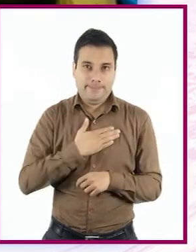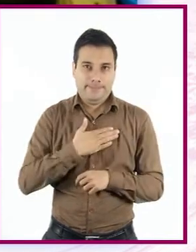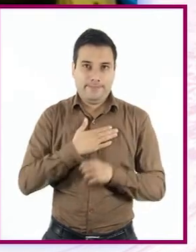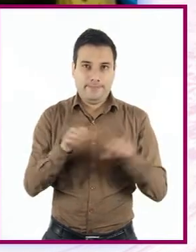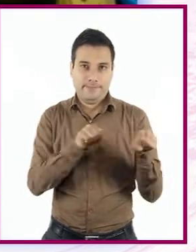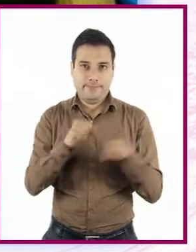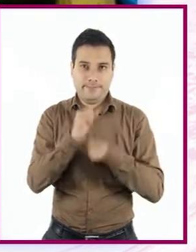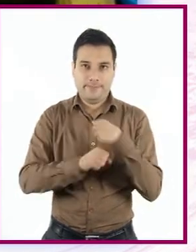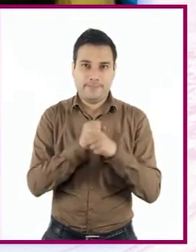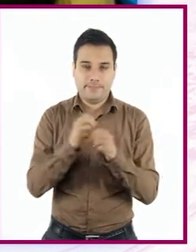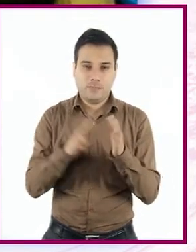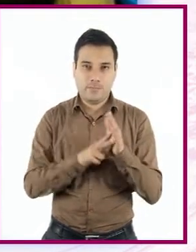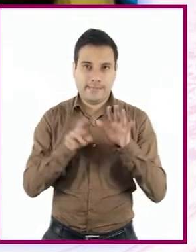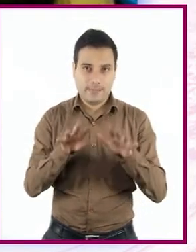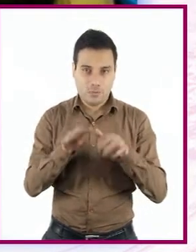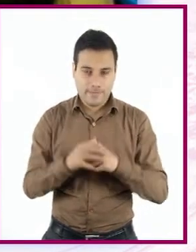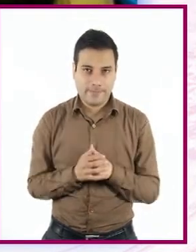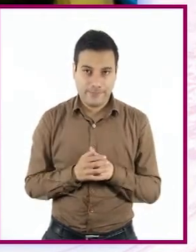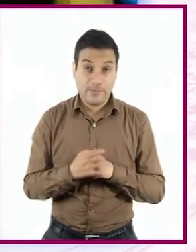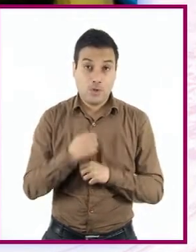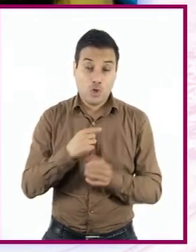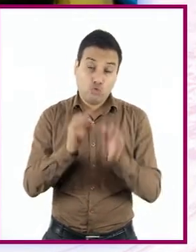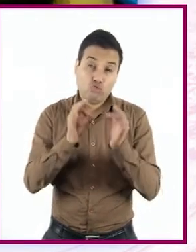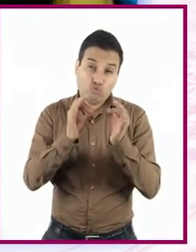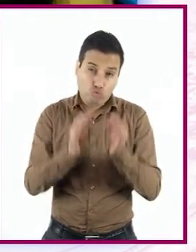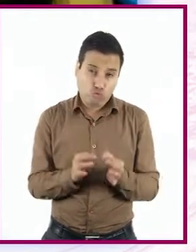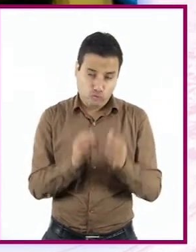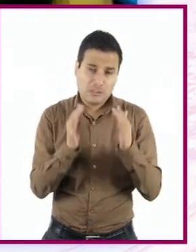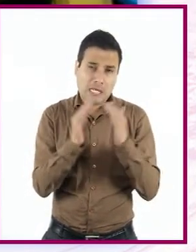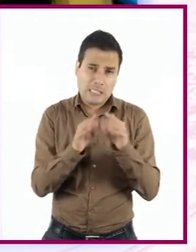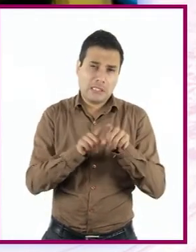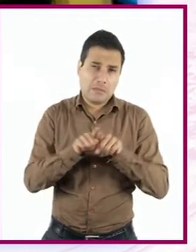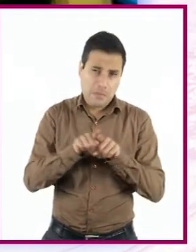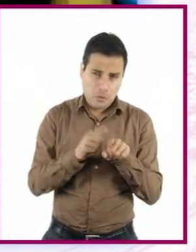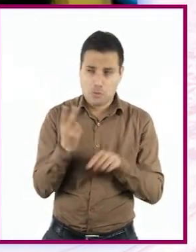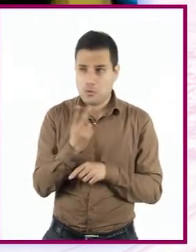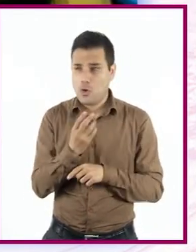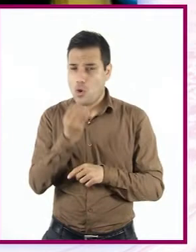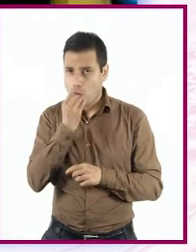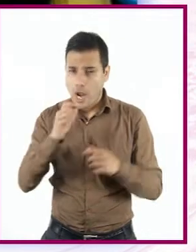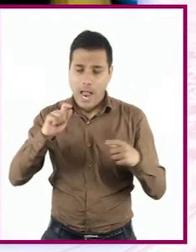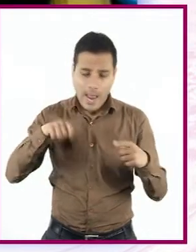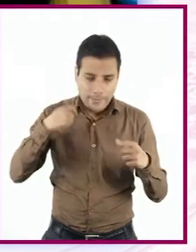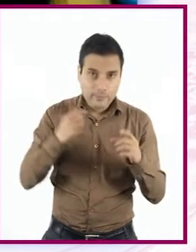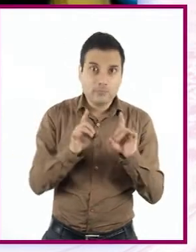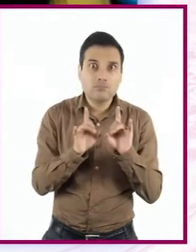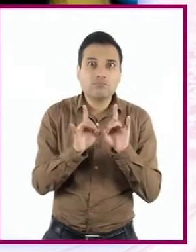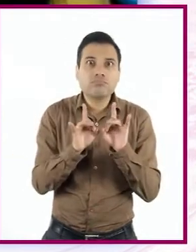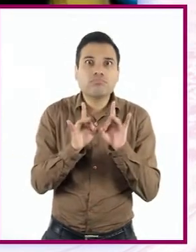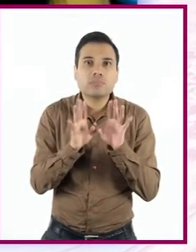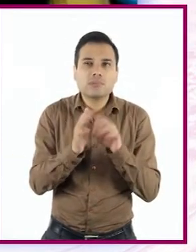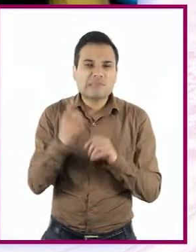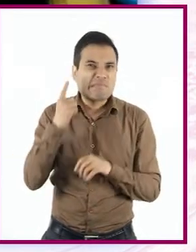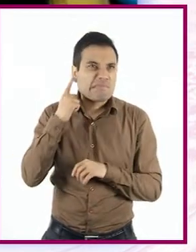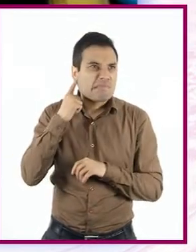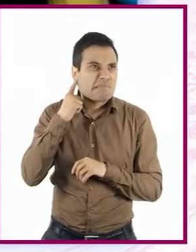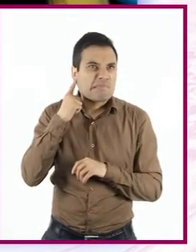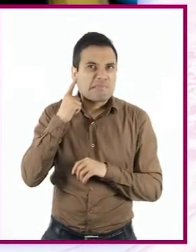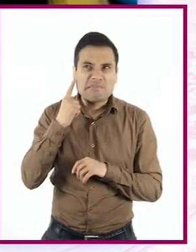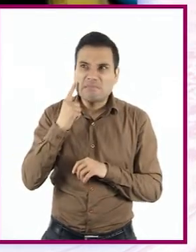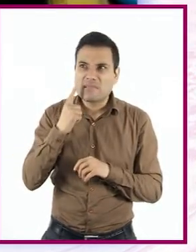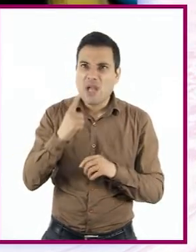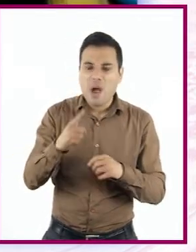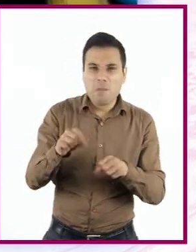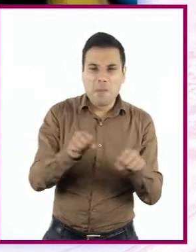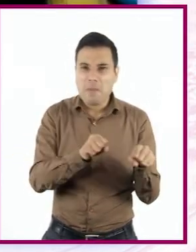del 2019. Yo me encontraba en casa con mi hermano comiendo cuando de repente escuchamos cómo se